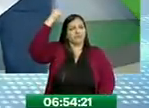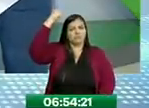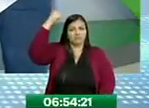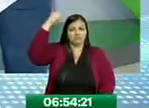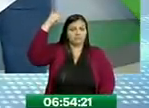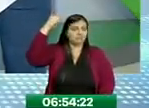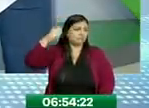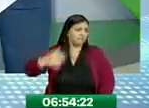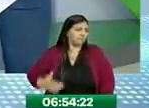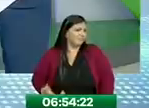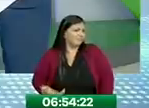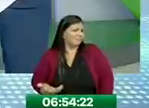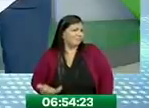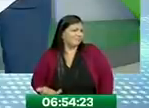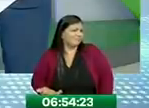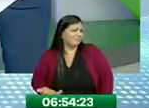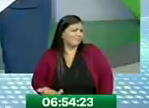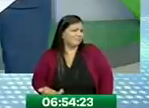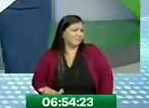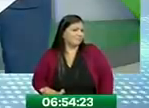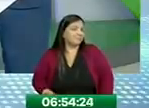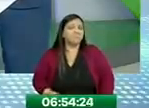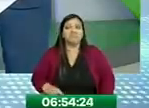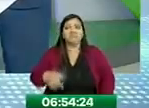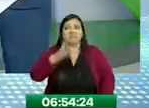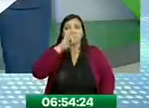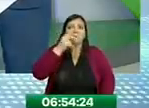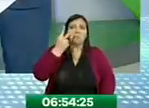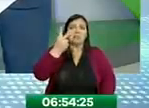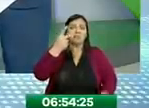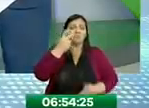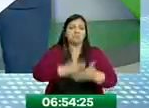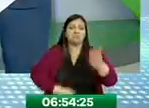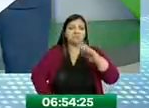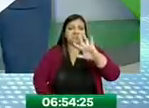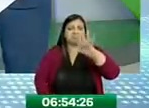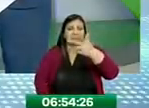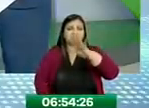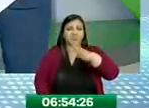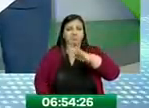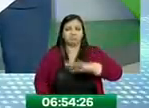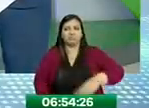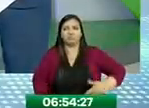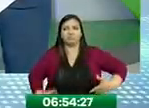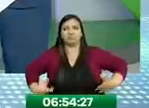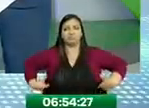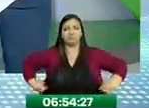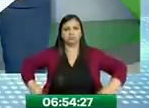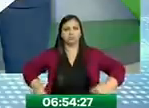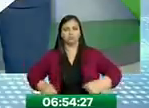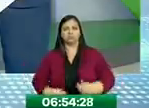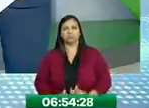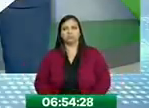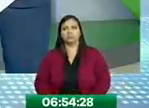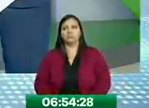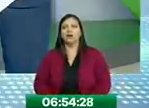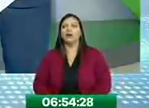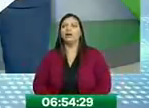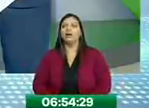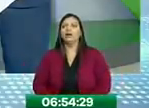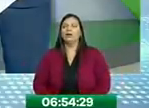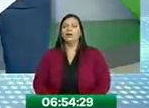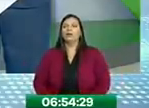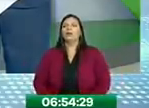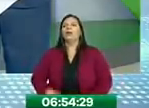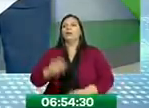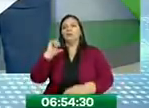menos personas, José Luis. Pero eso es lo que igual estaba diciendo. Habrán buses para abastecer a esa poca demanda de usuarios que tendrán que salir para comprar